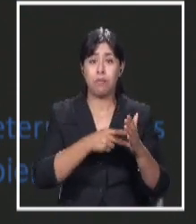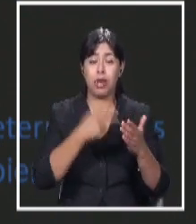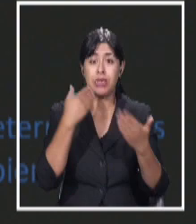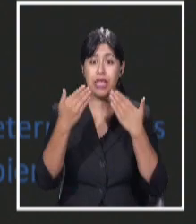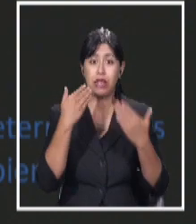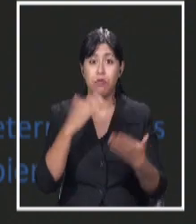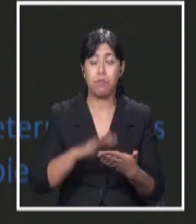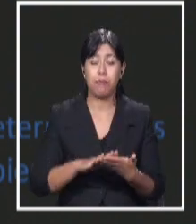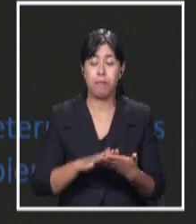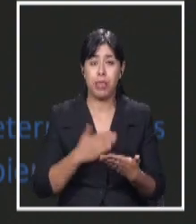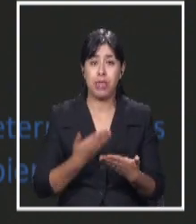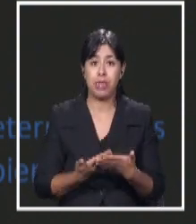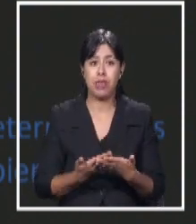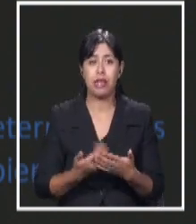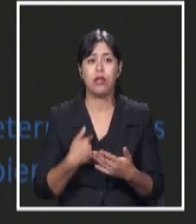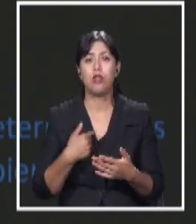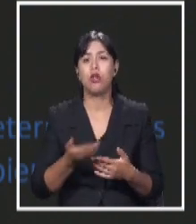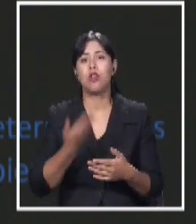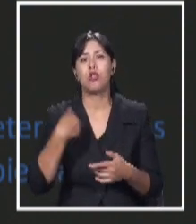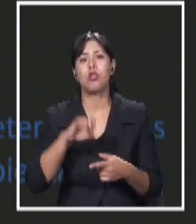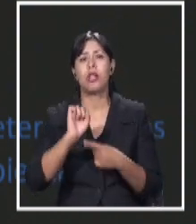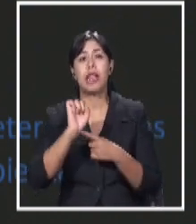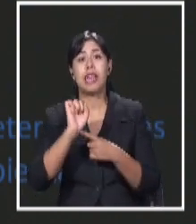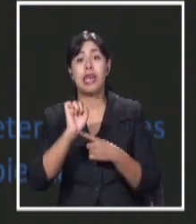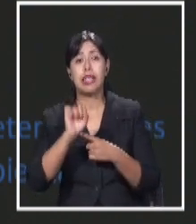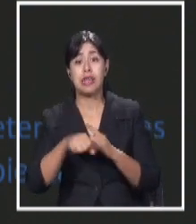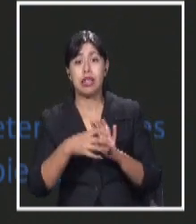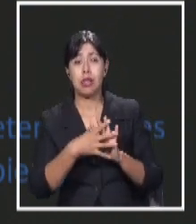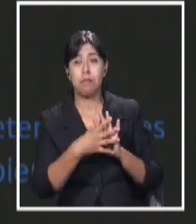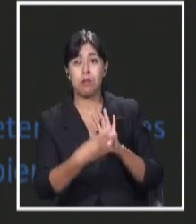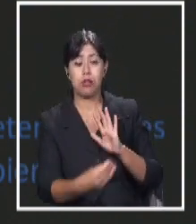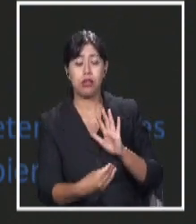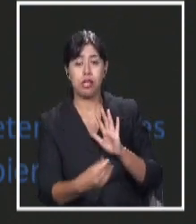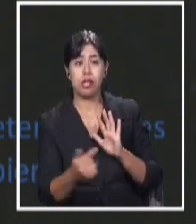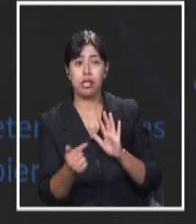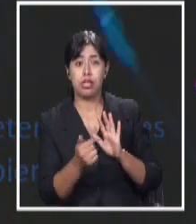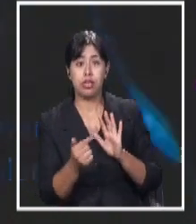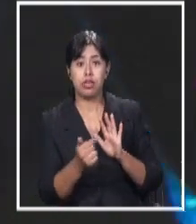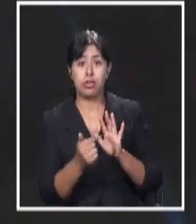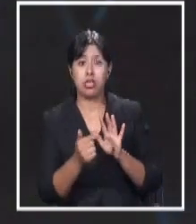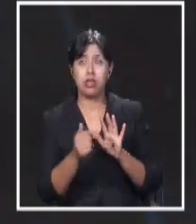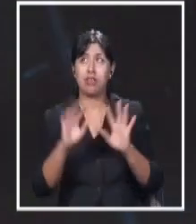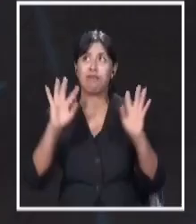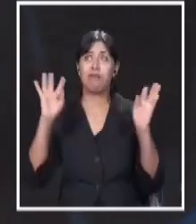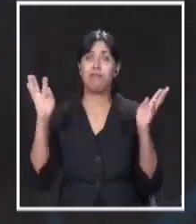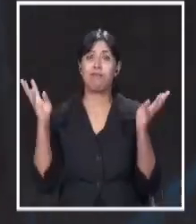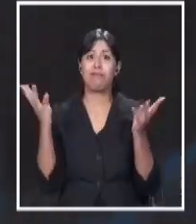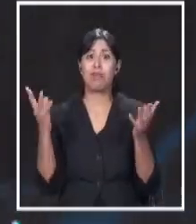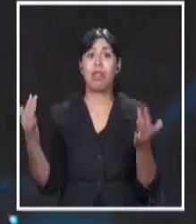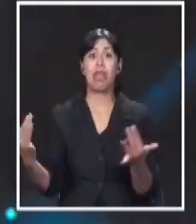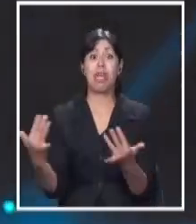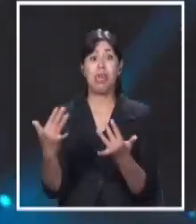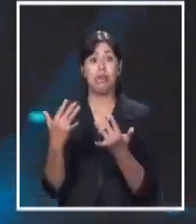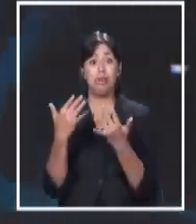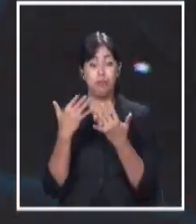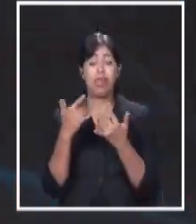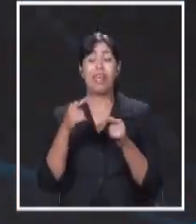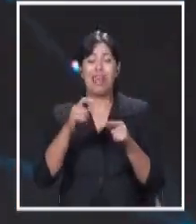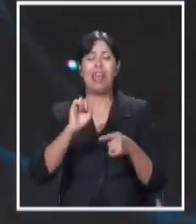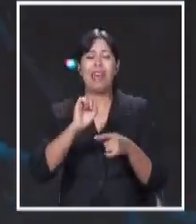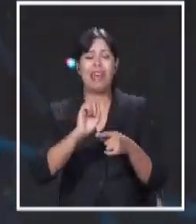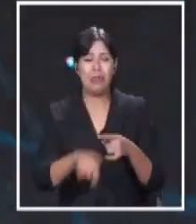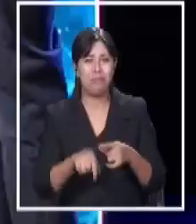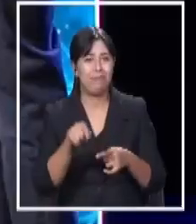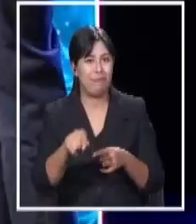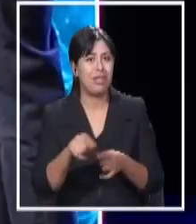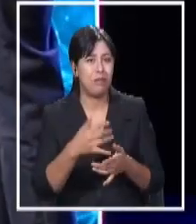que aceptamos un modelo que admite influencias ambientales, de repente esta frase